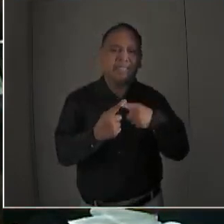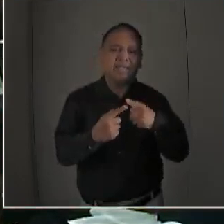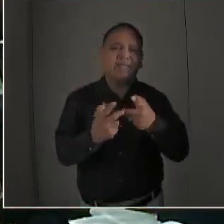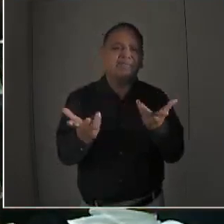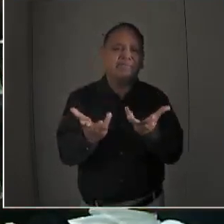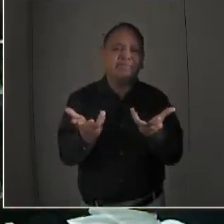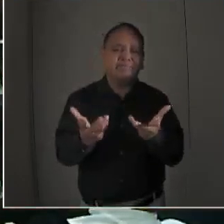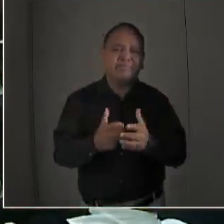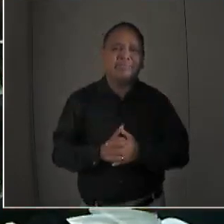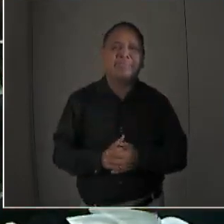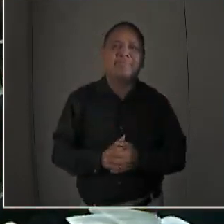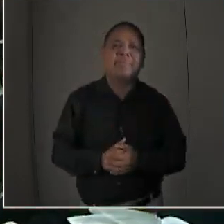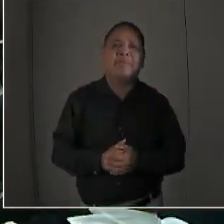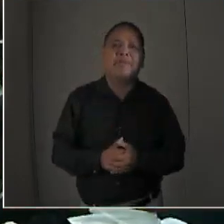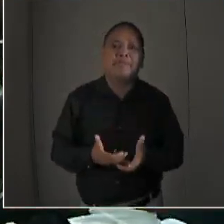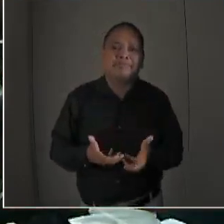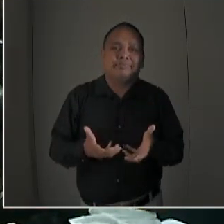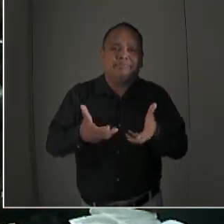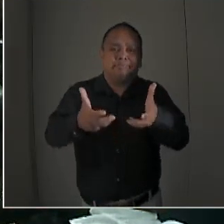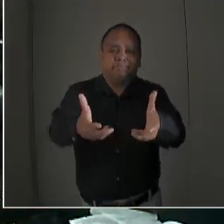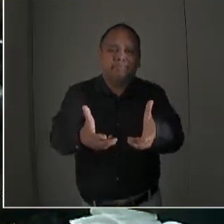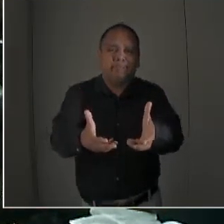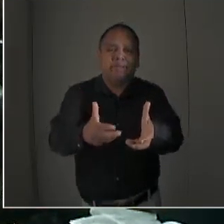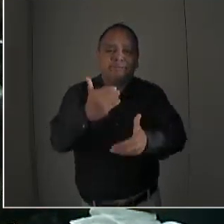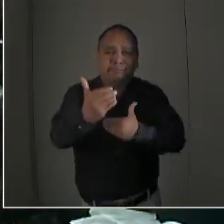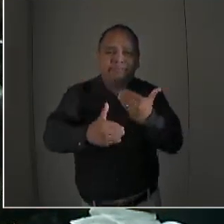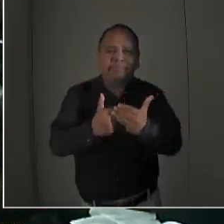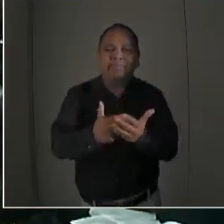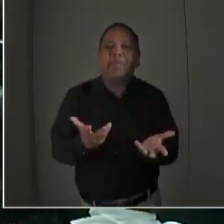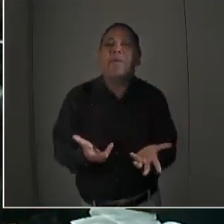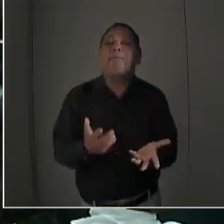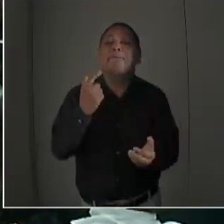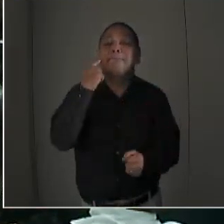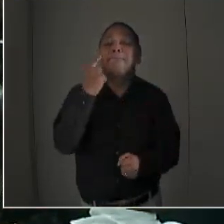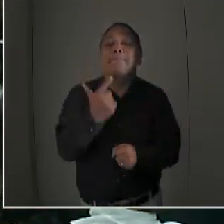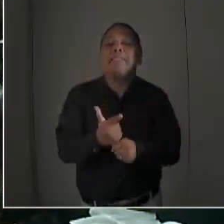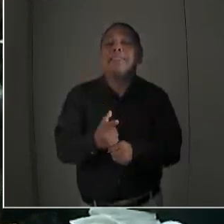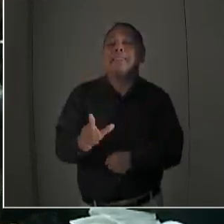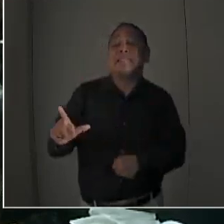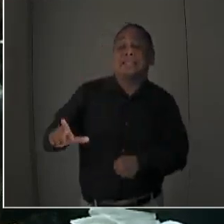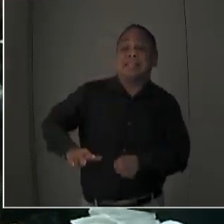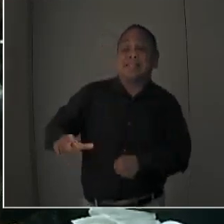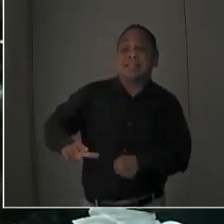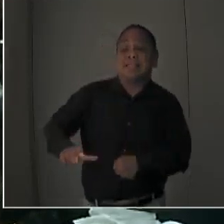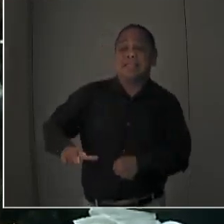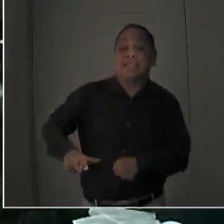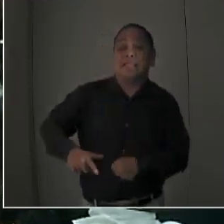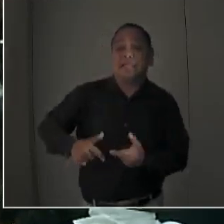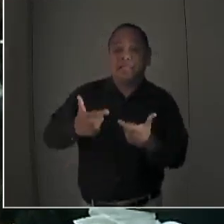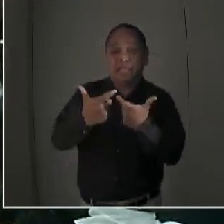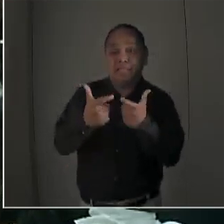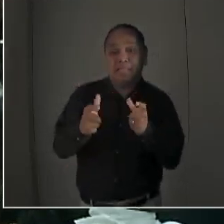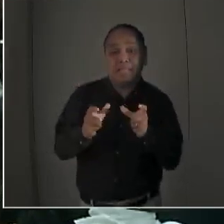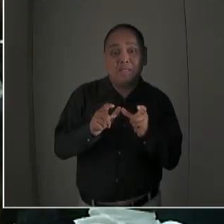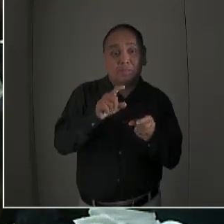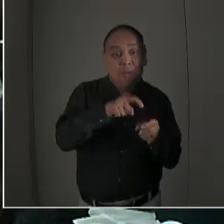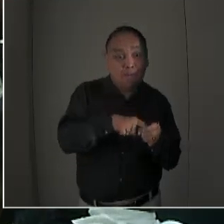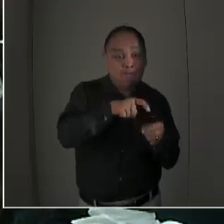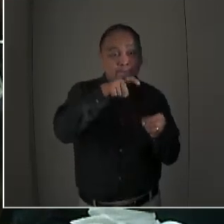también estará encaminada en garantizar y cuidar que los gobiernos emanados de nuestro